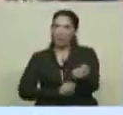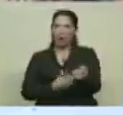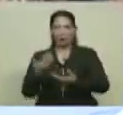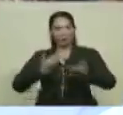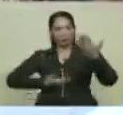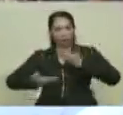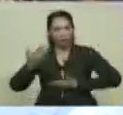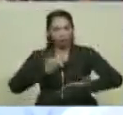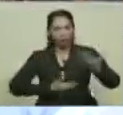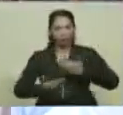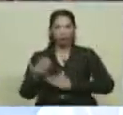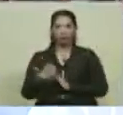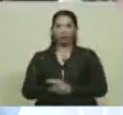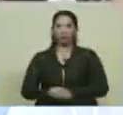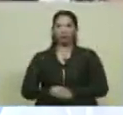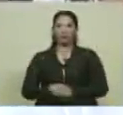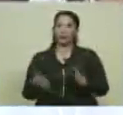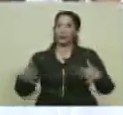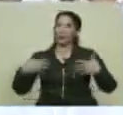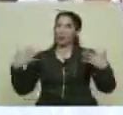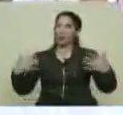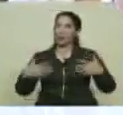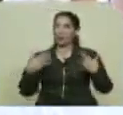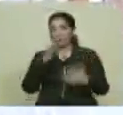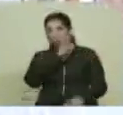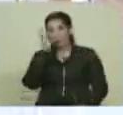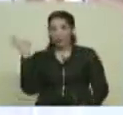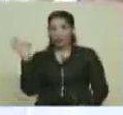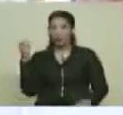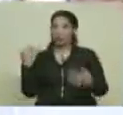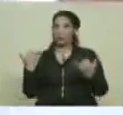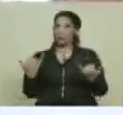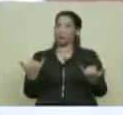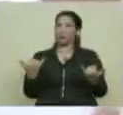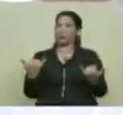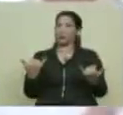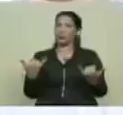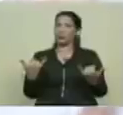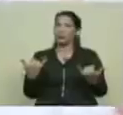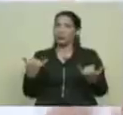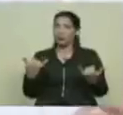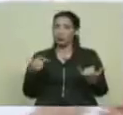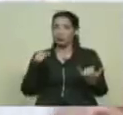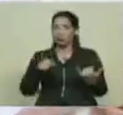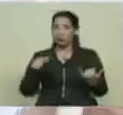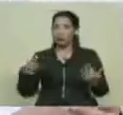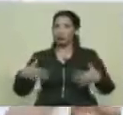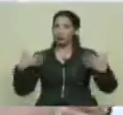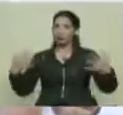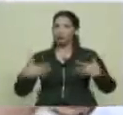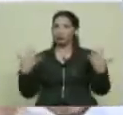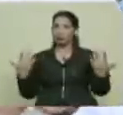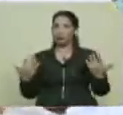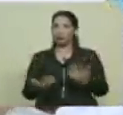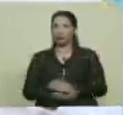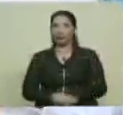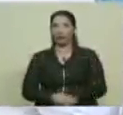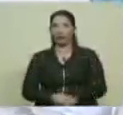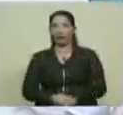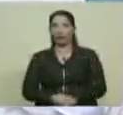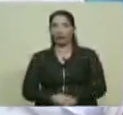solidario, este pueblo es feliz porque en Barquisimeto ahorita hay ferias, o no es feliz este pueblo porque aquí hay ferias.